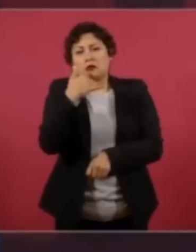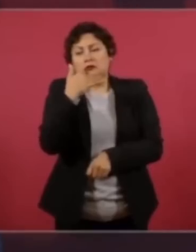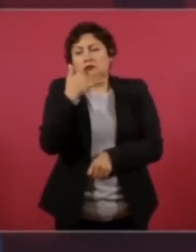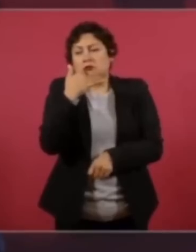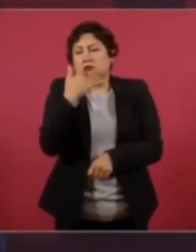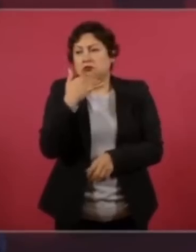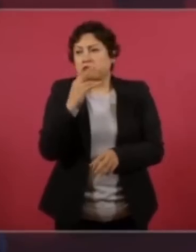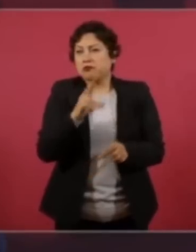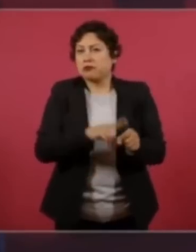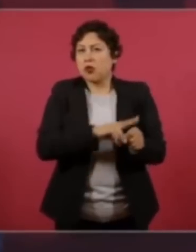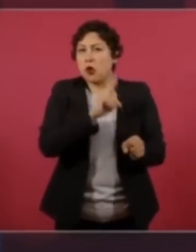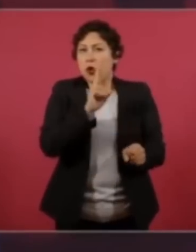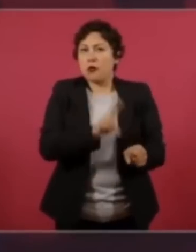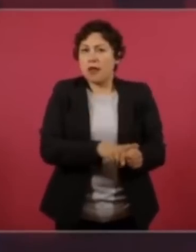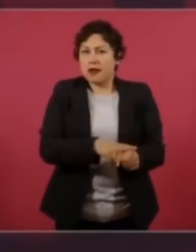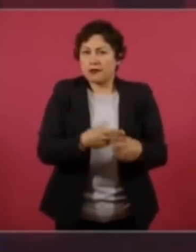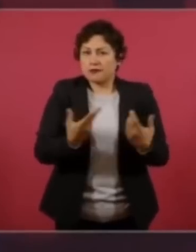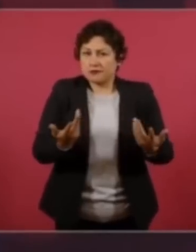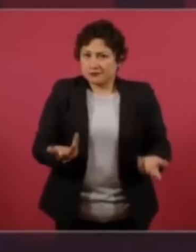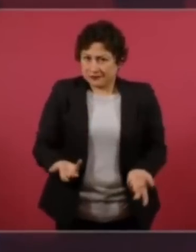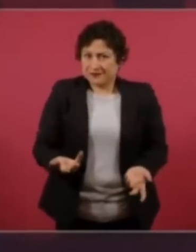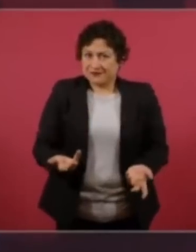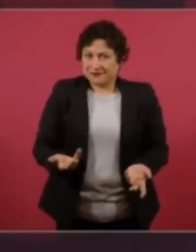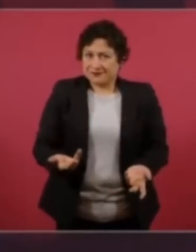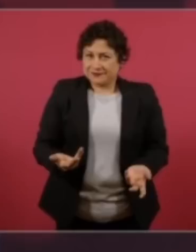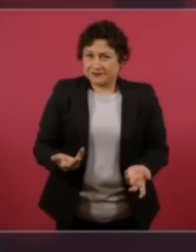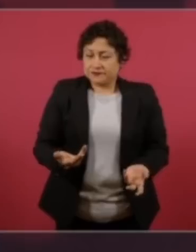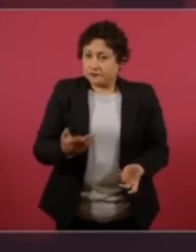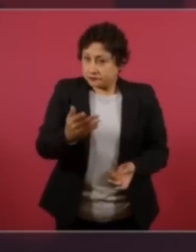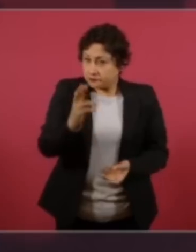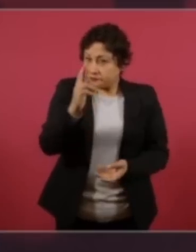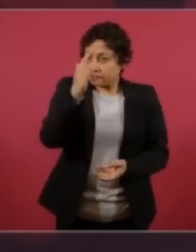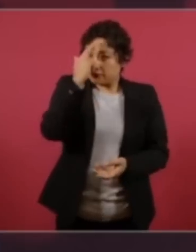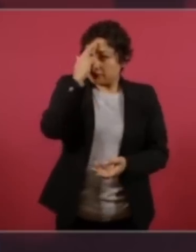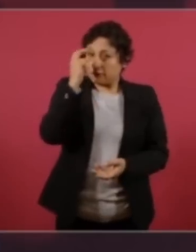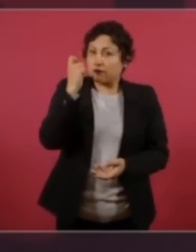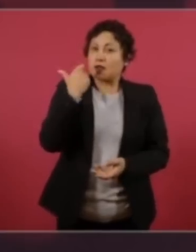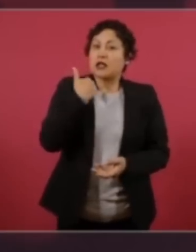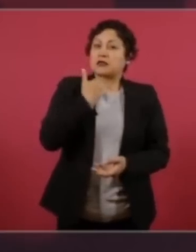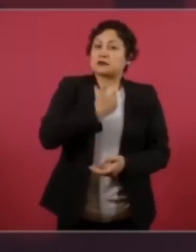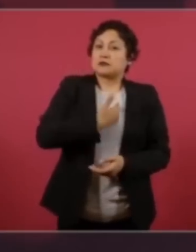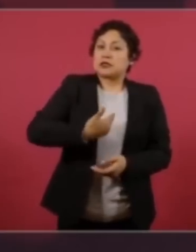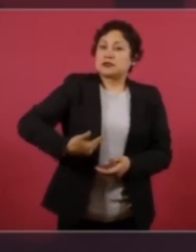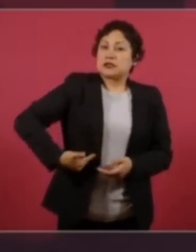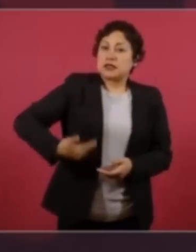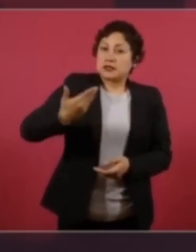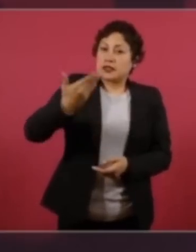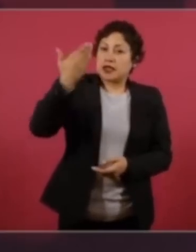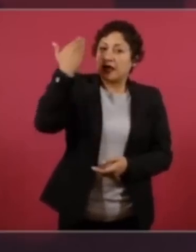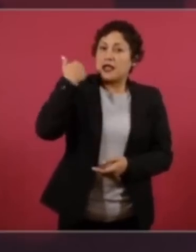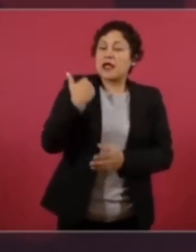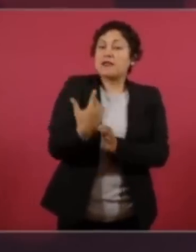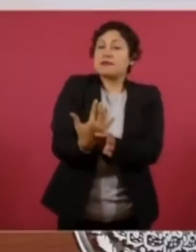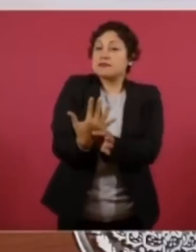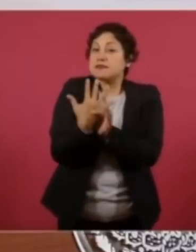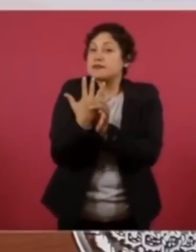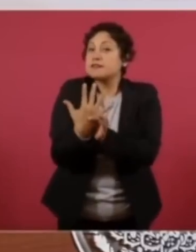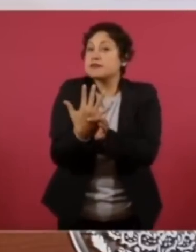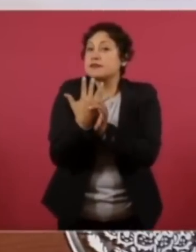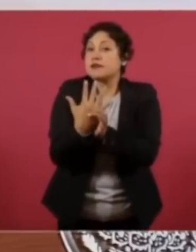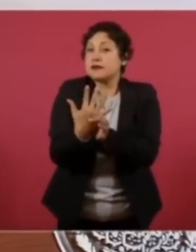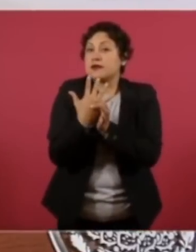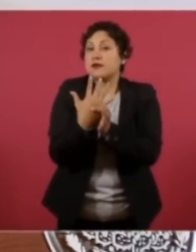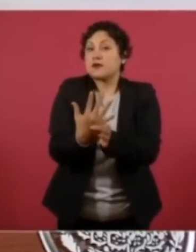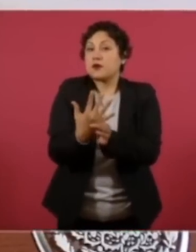Un expresidente llegó a decir que la corrupción era parte de la cultura